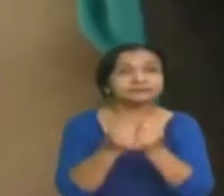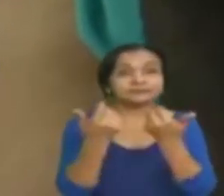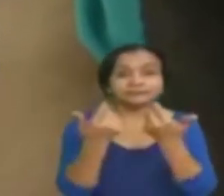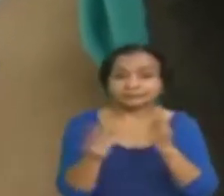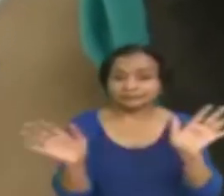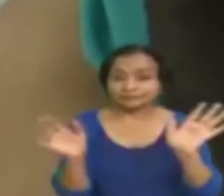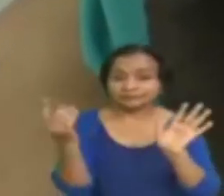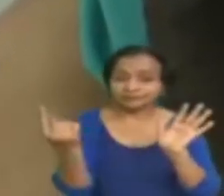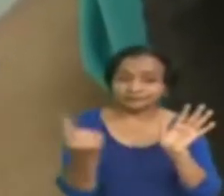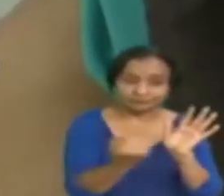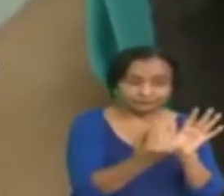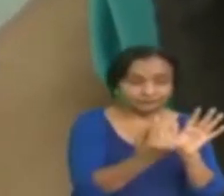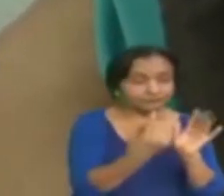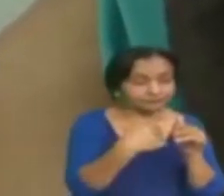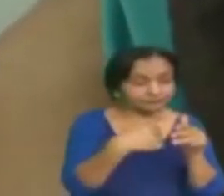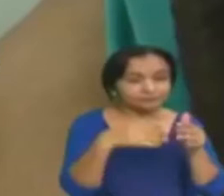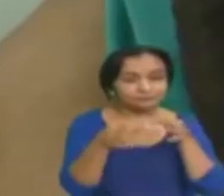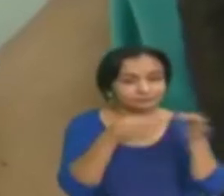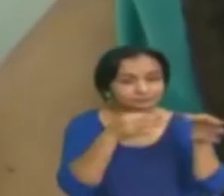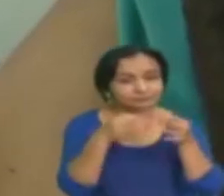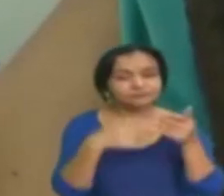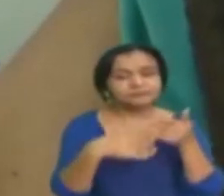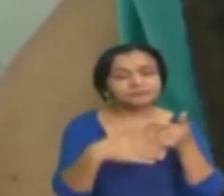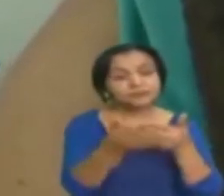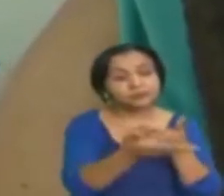al personal de la primera línea de salud.